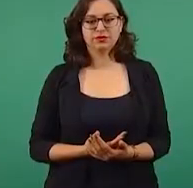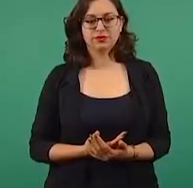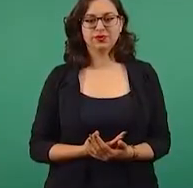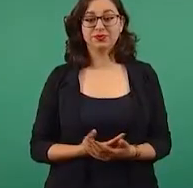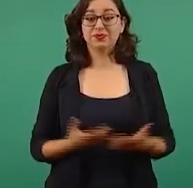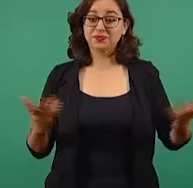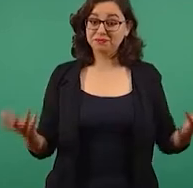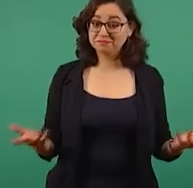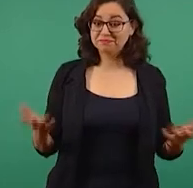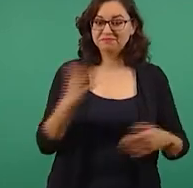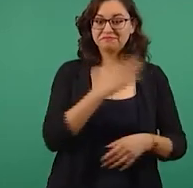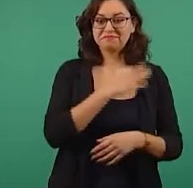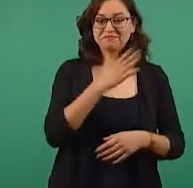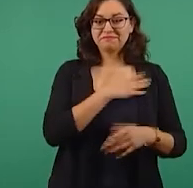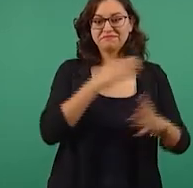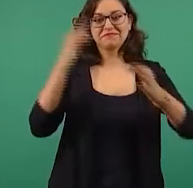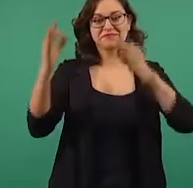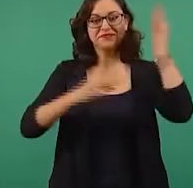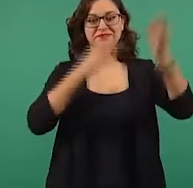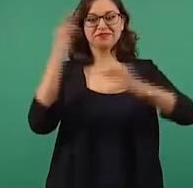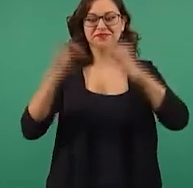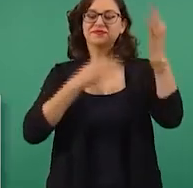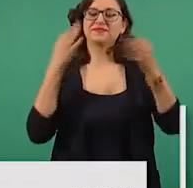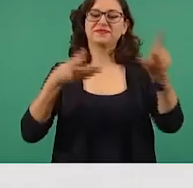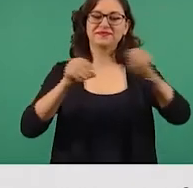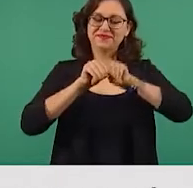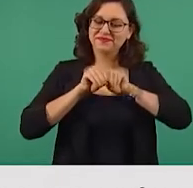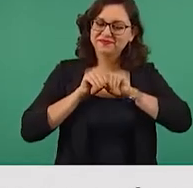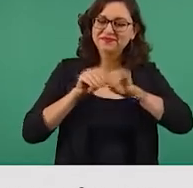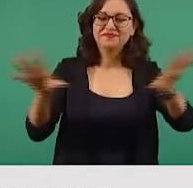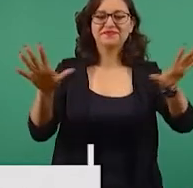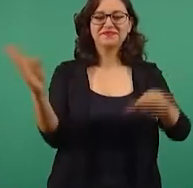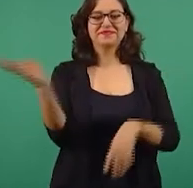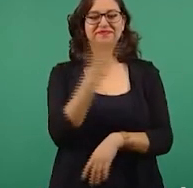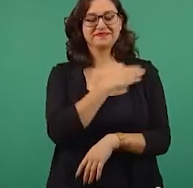Dar una buena noticia, muy buena.